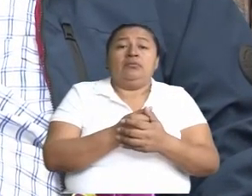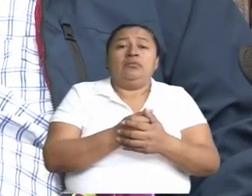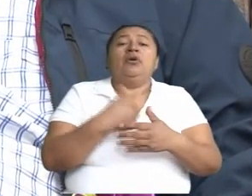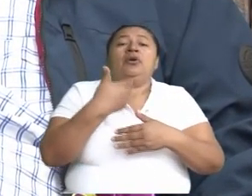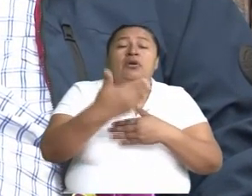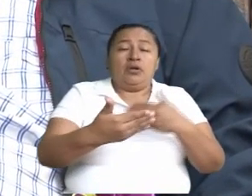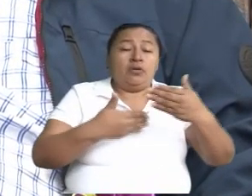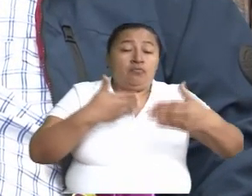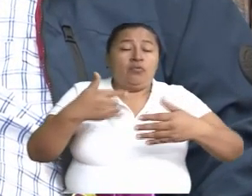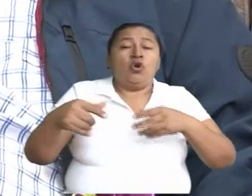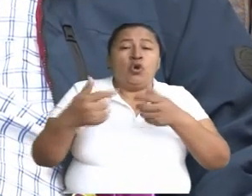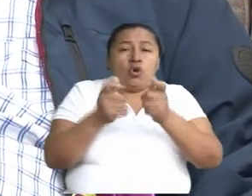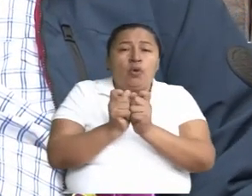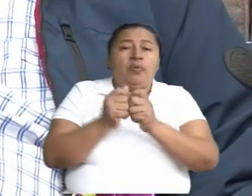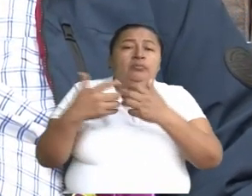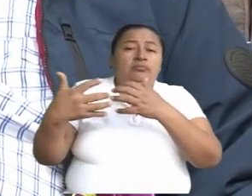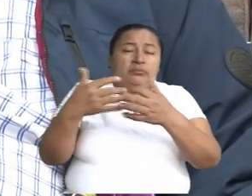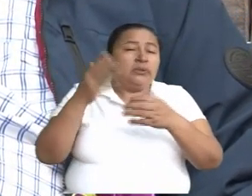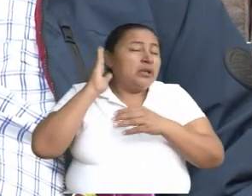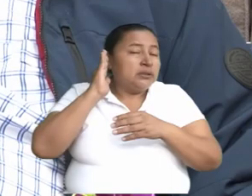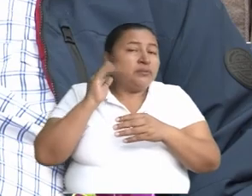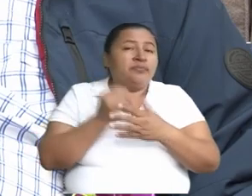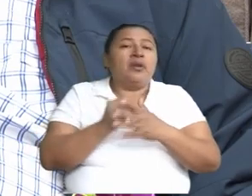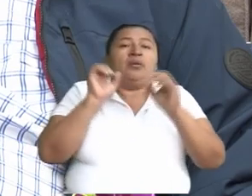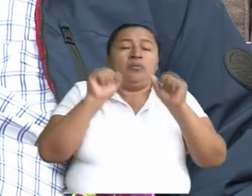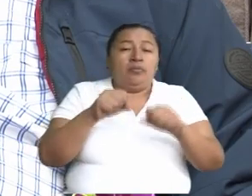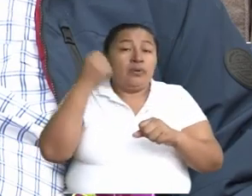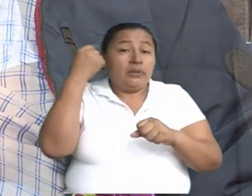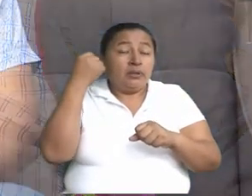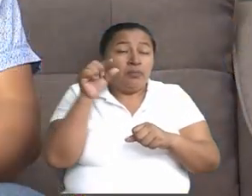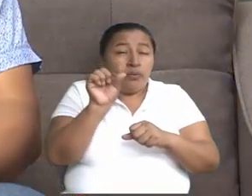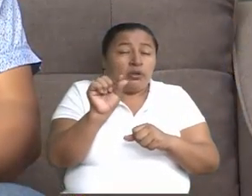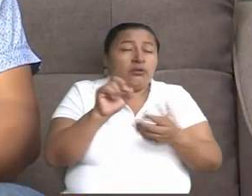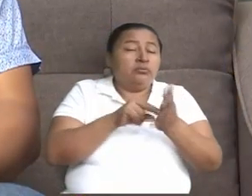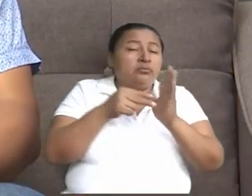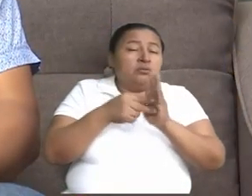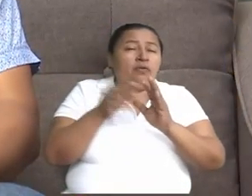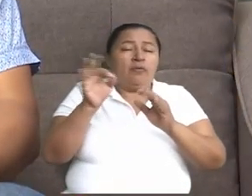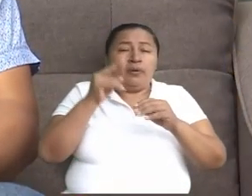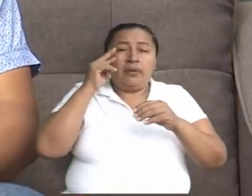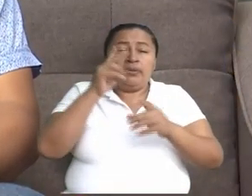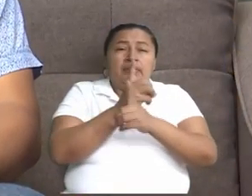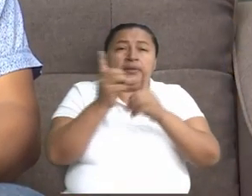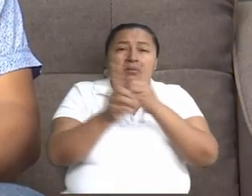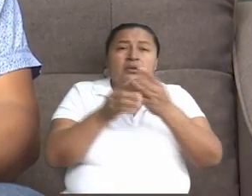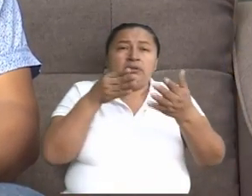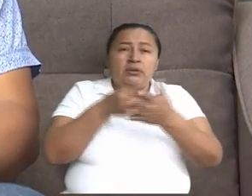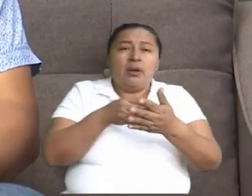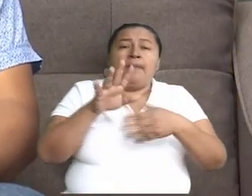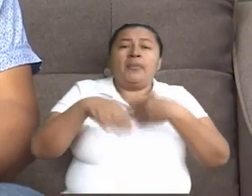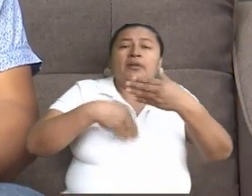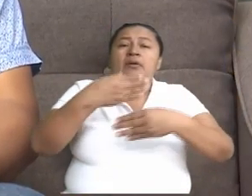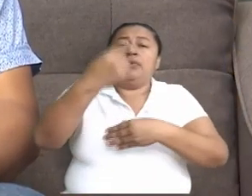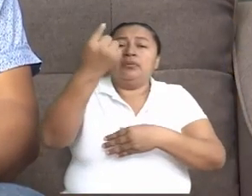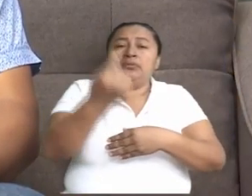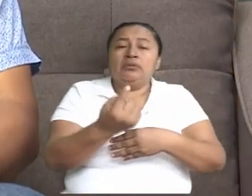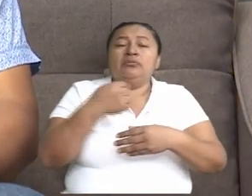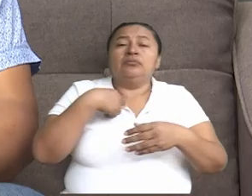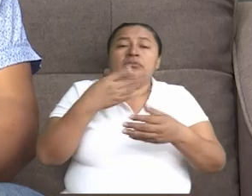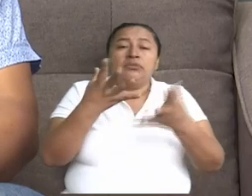fuerzas regulares. Y entender un poquito lo que implica toda esa cosmovisión. Diputado, tenemos que hacer una pausa, pero al volver quisiera